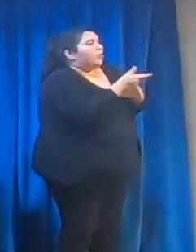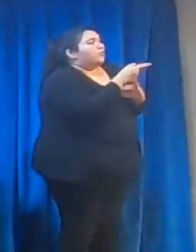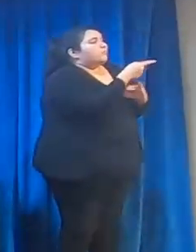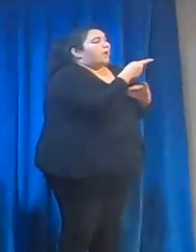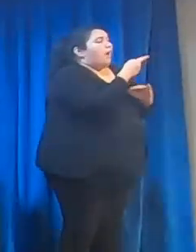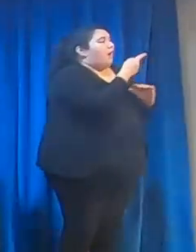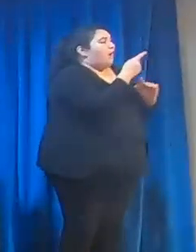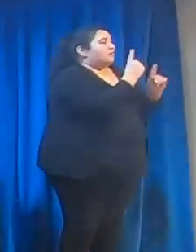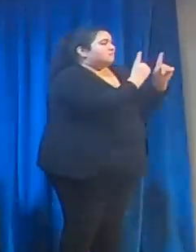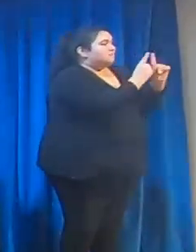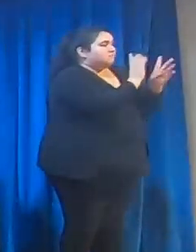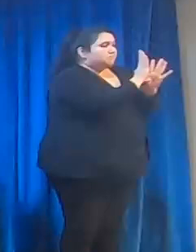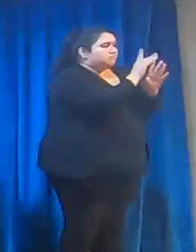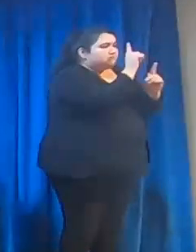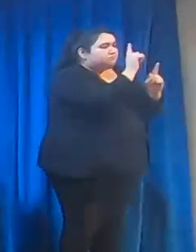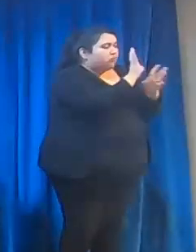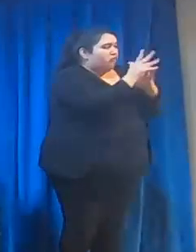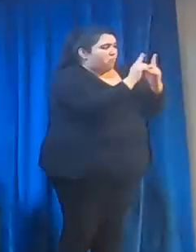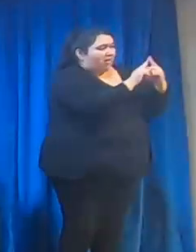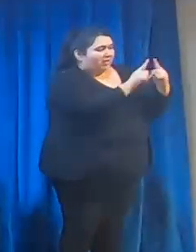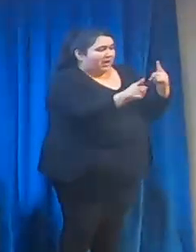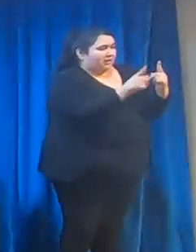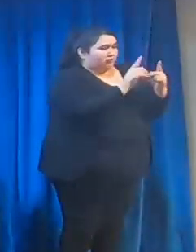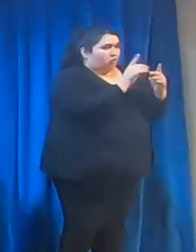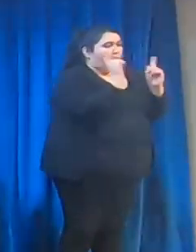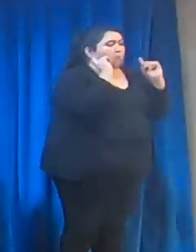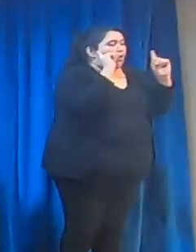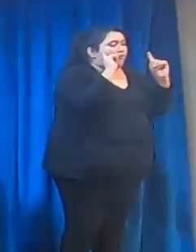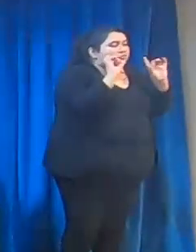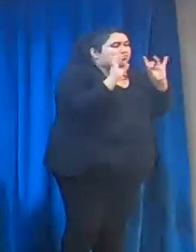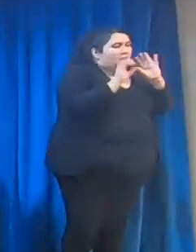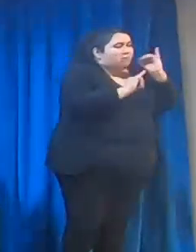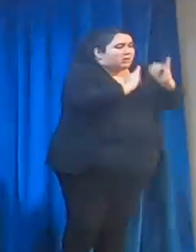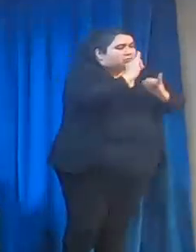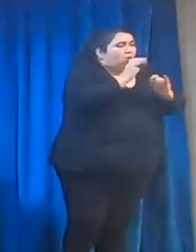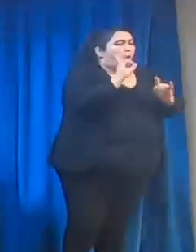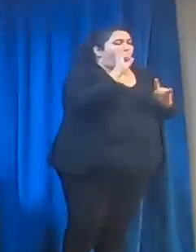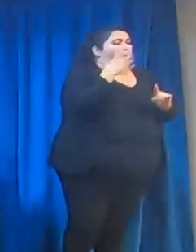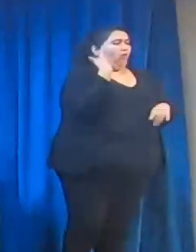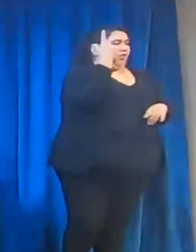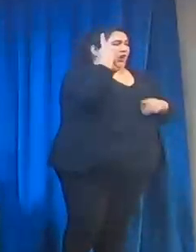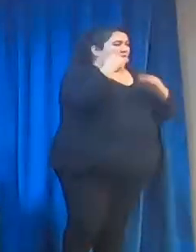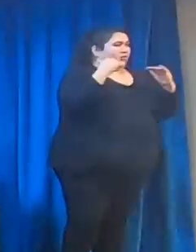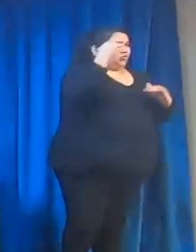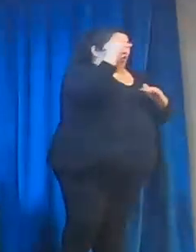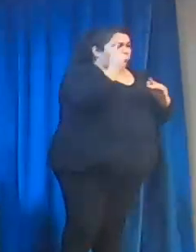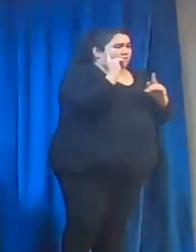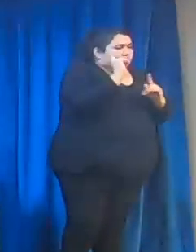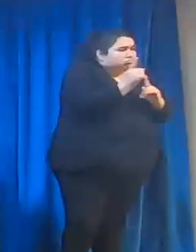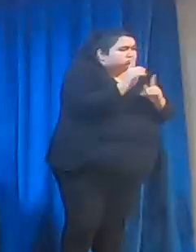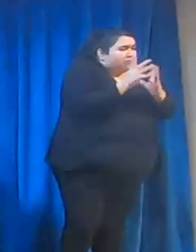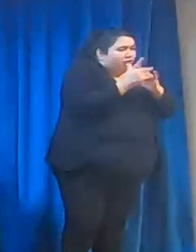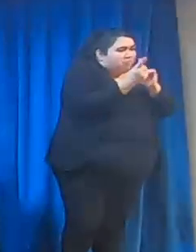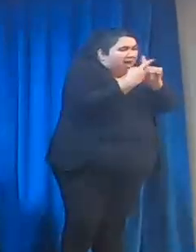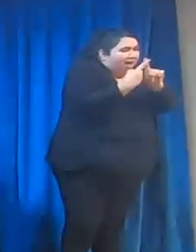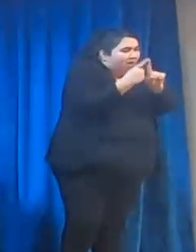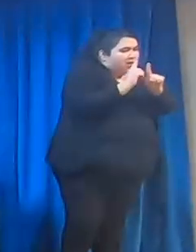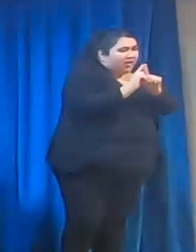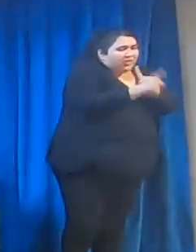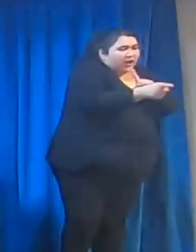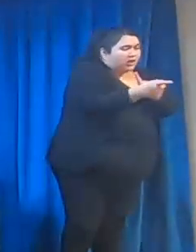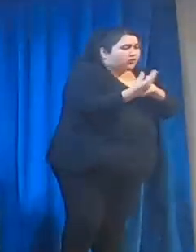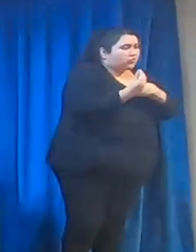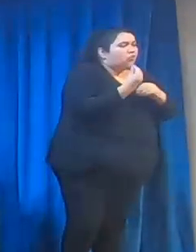unidireccional que deviene de ese rol de ser profesor o de ser director, involucra principalmente a